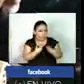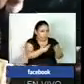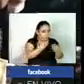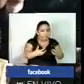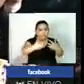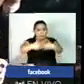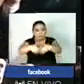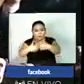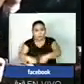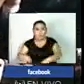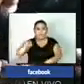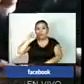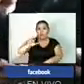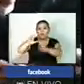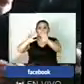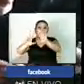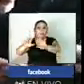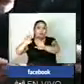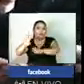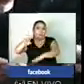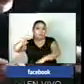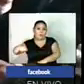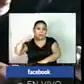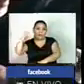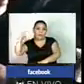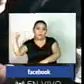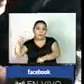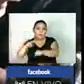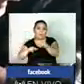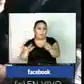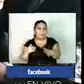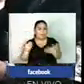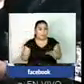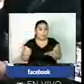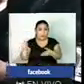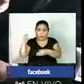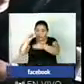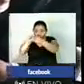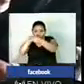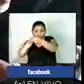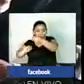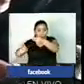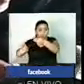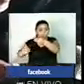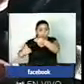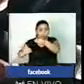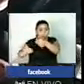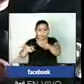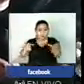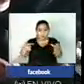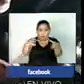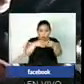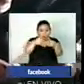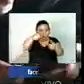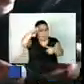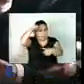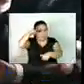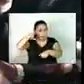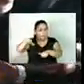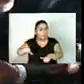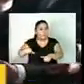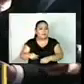los 389 millones de los dos mil millones que se han aprobado.